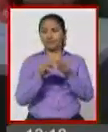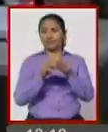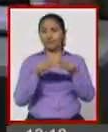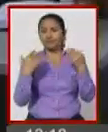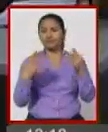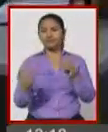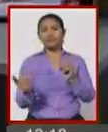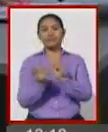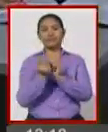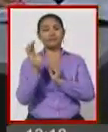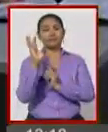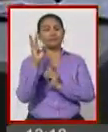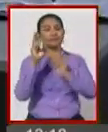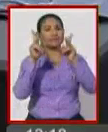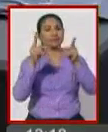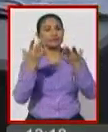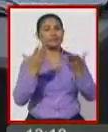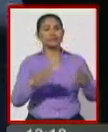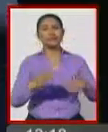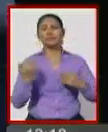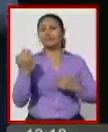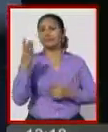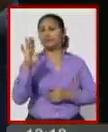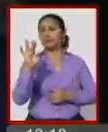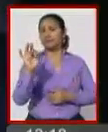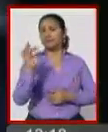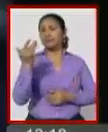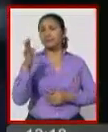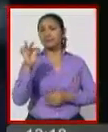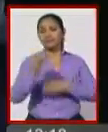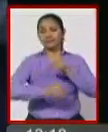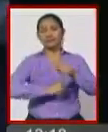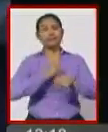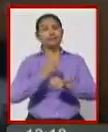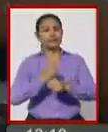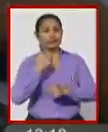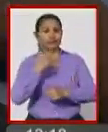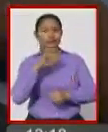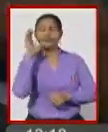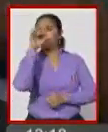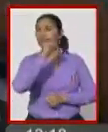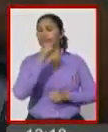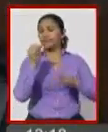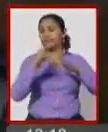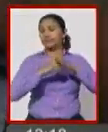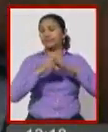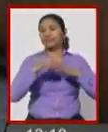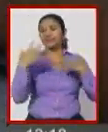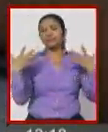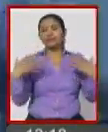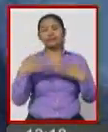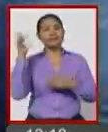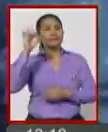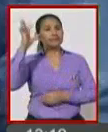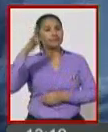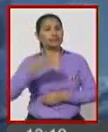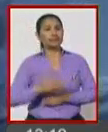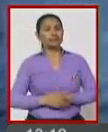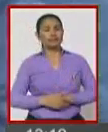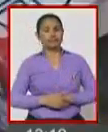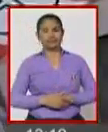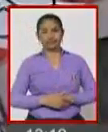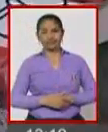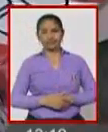cautelar aparecieron 6 víctimas que actualmente tienen 17 a 18 años, quienes callaron el abuso sexual por temor a que el pastor les eche